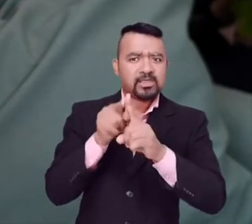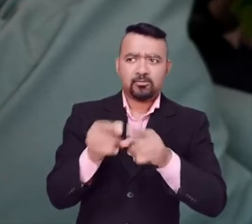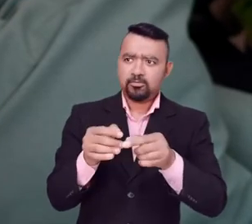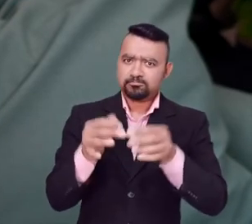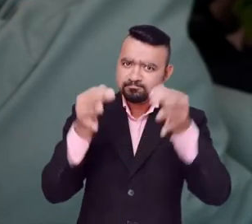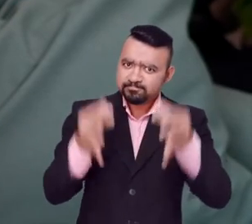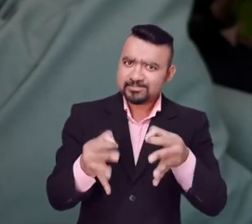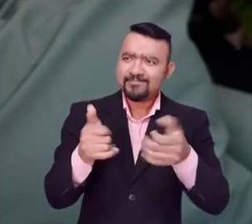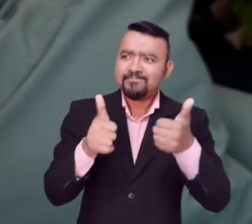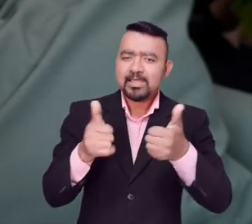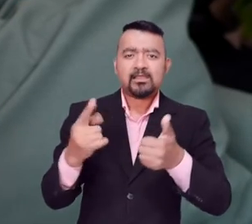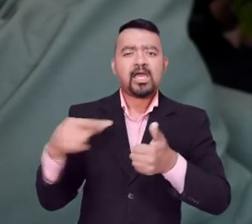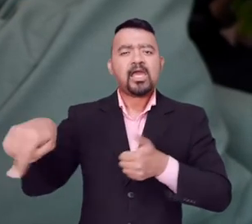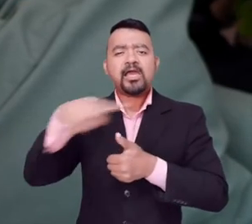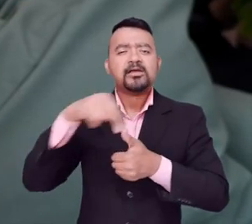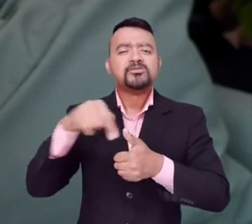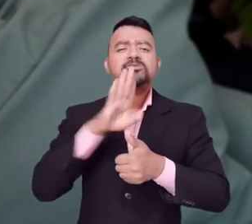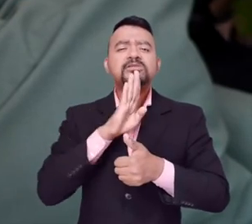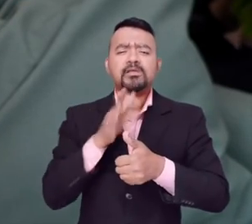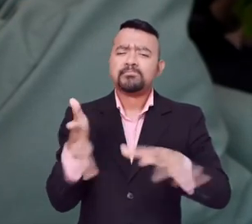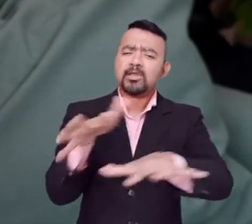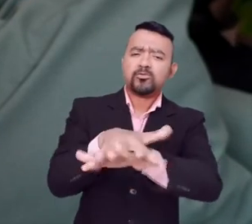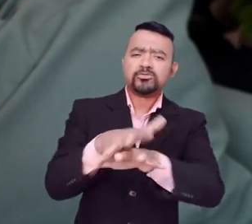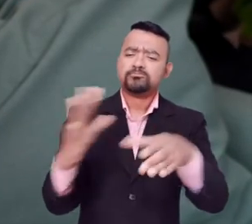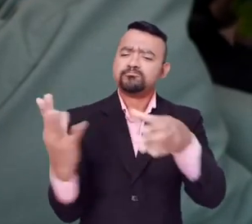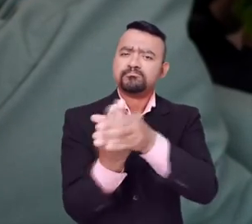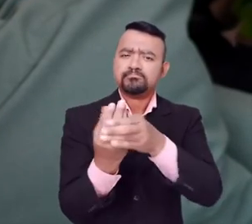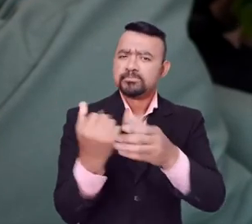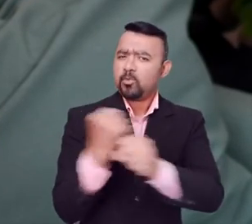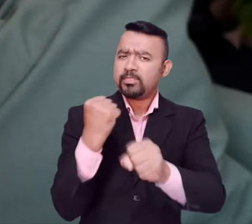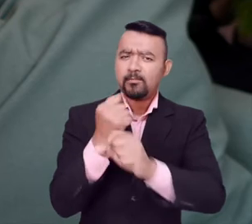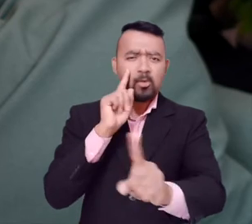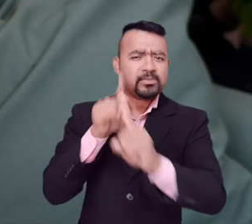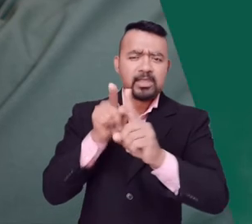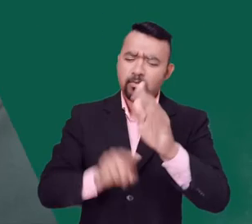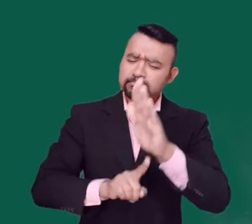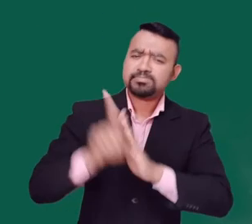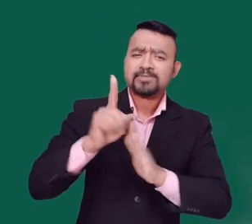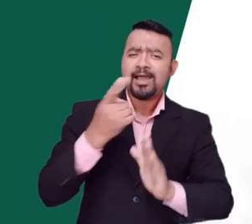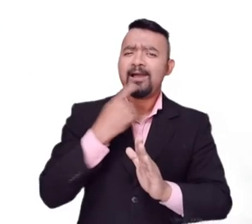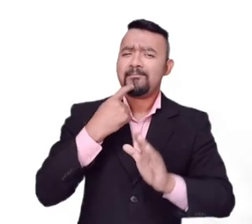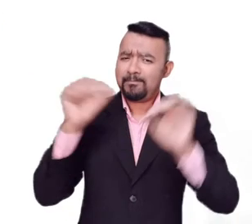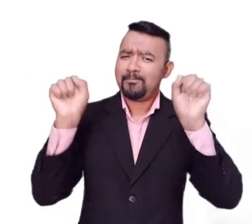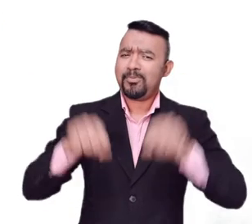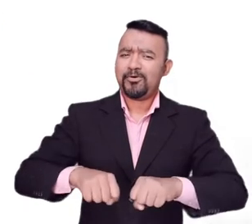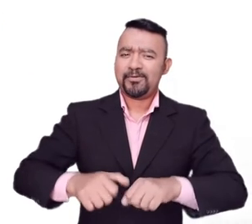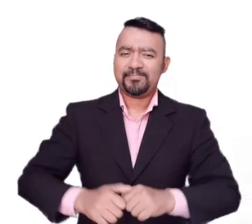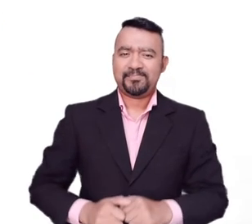condiciones y generando espacios donde todos podemos desarrollar nuestro máximo potencial.